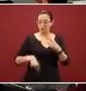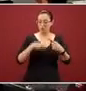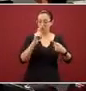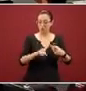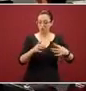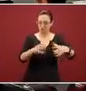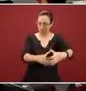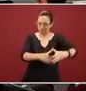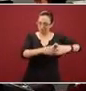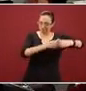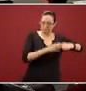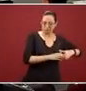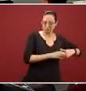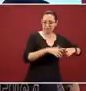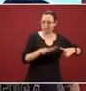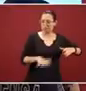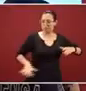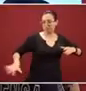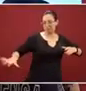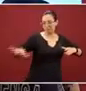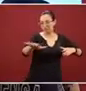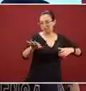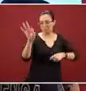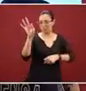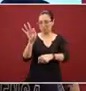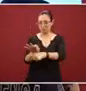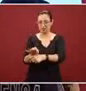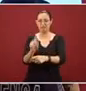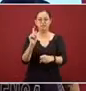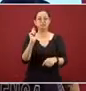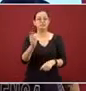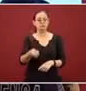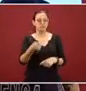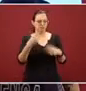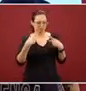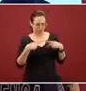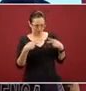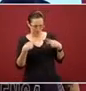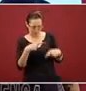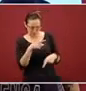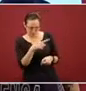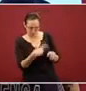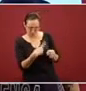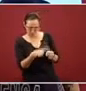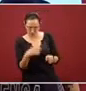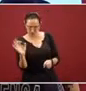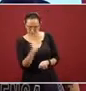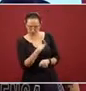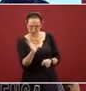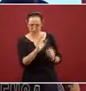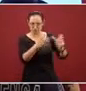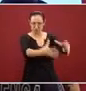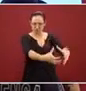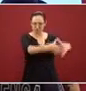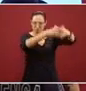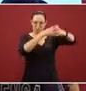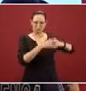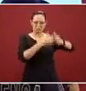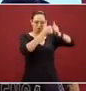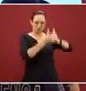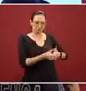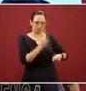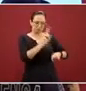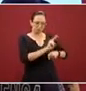contención, que están encaminadas a detectar los casos sospechosos, ponerlos en aislamiento, hacer su confirmación